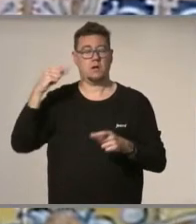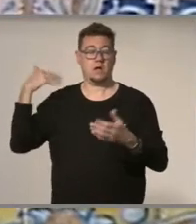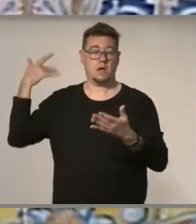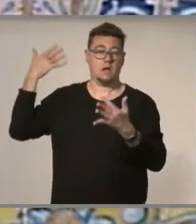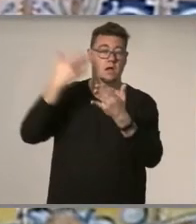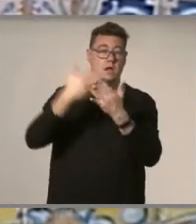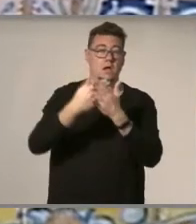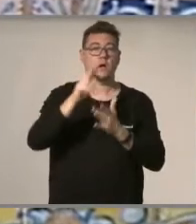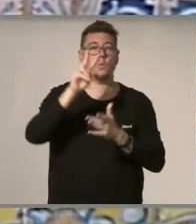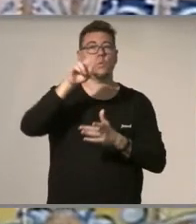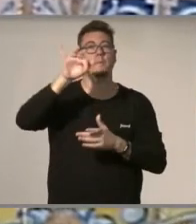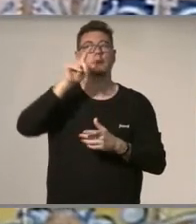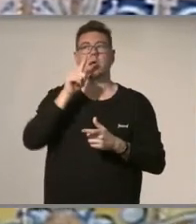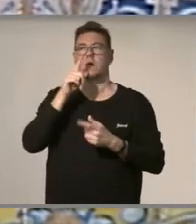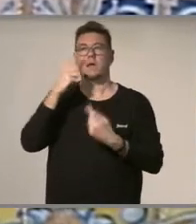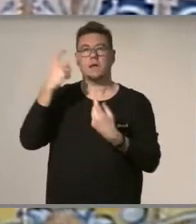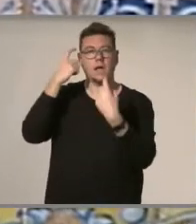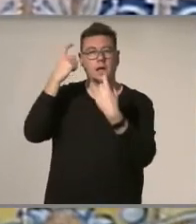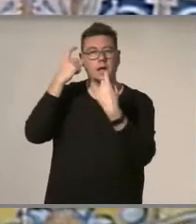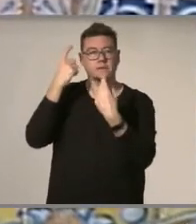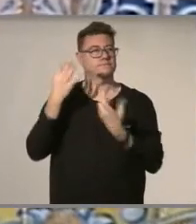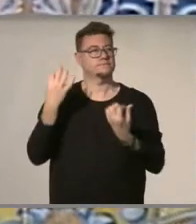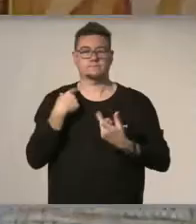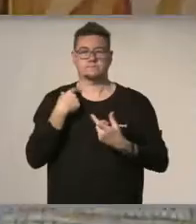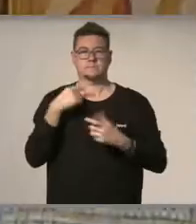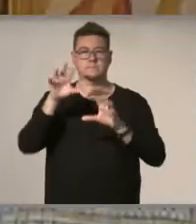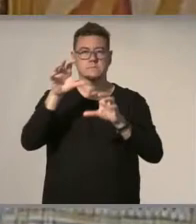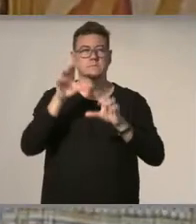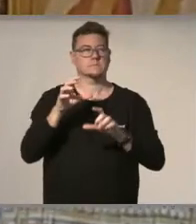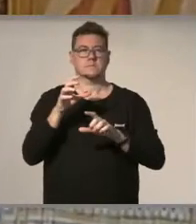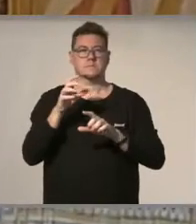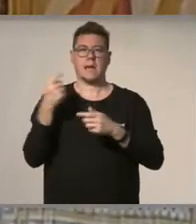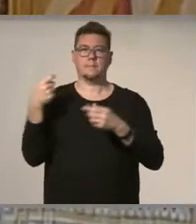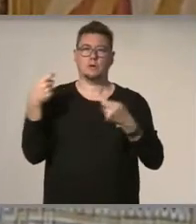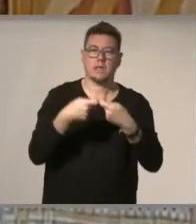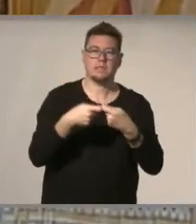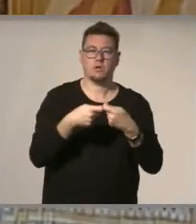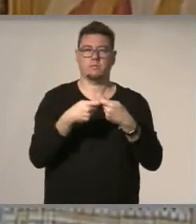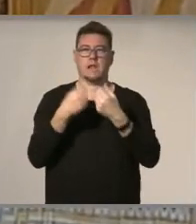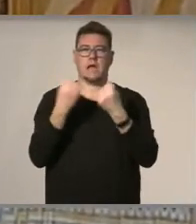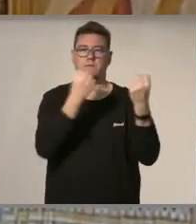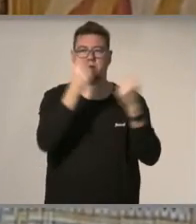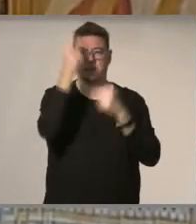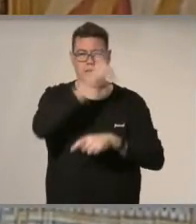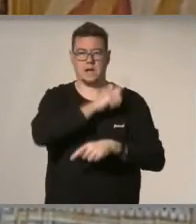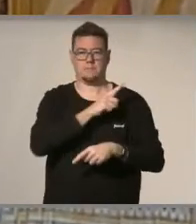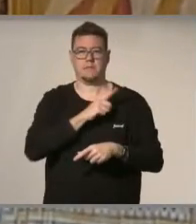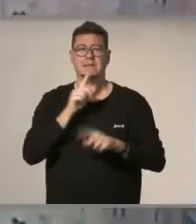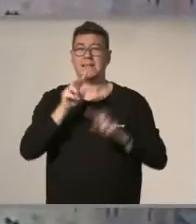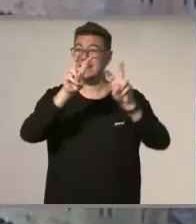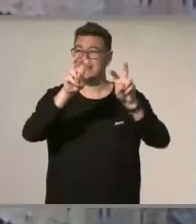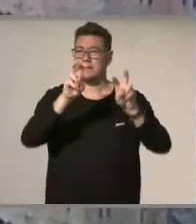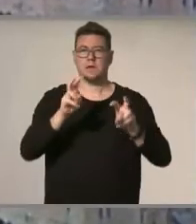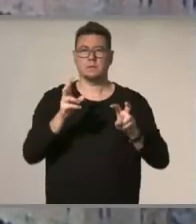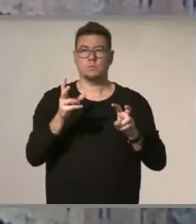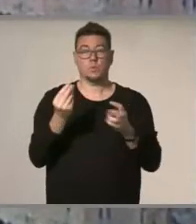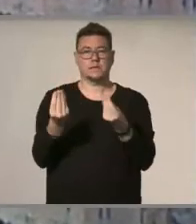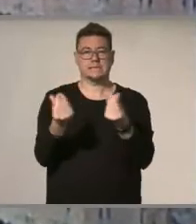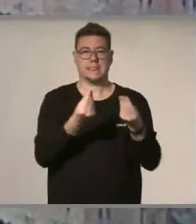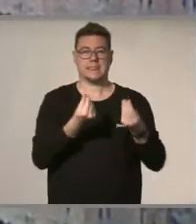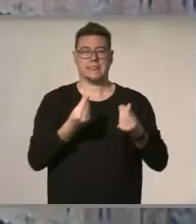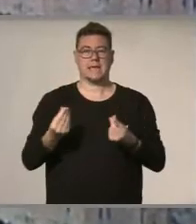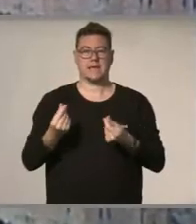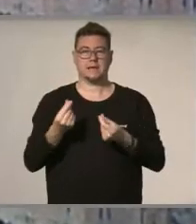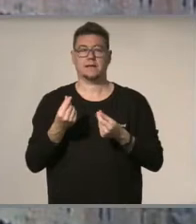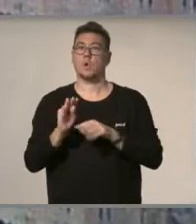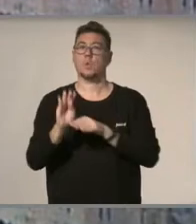ha enseñado a comprender la esencial aportación civil de las Fuerzas Armadas, una cuestión que ha sido siempre su esencia,